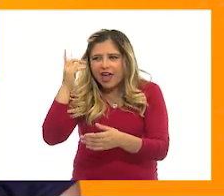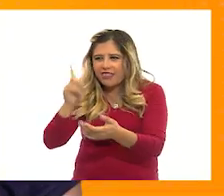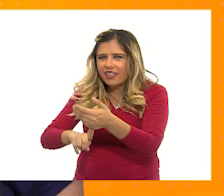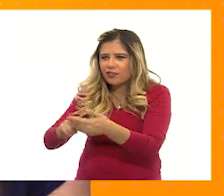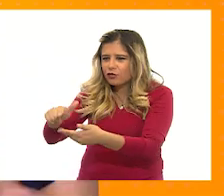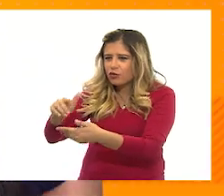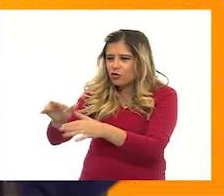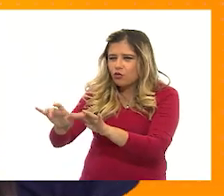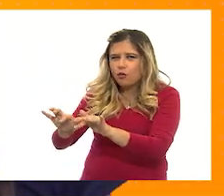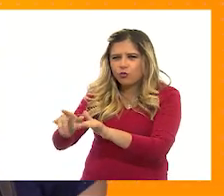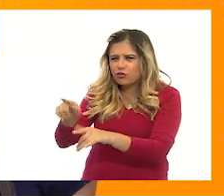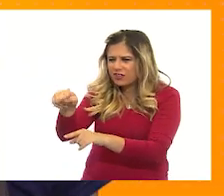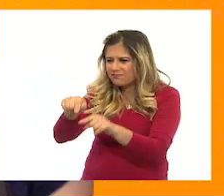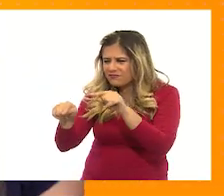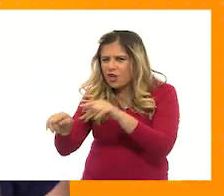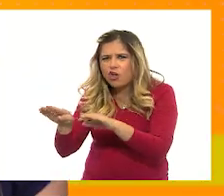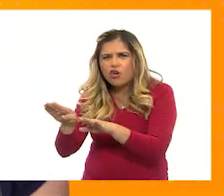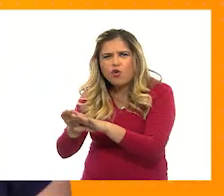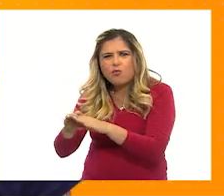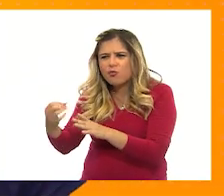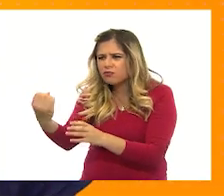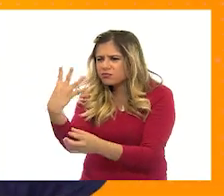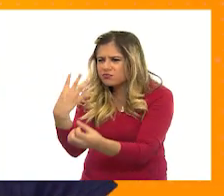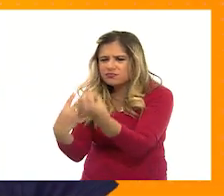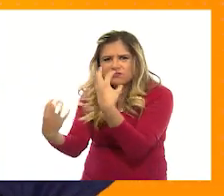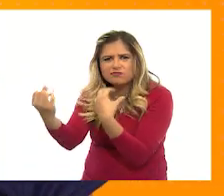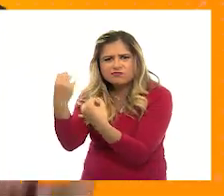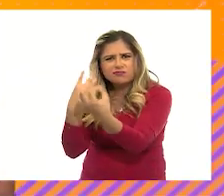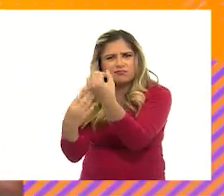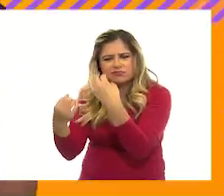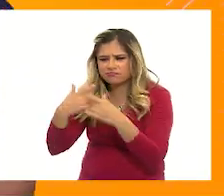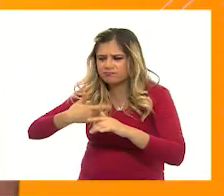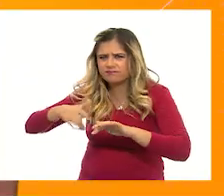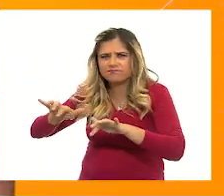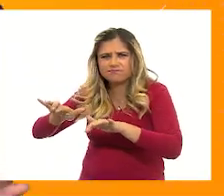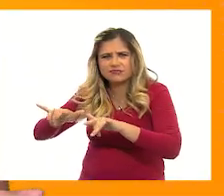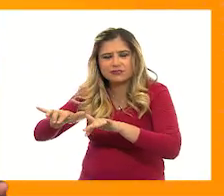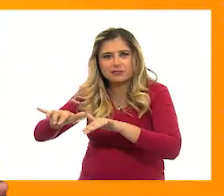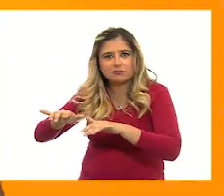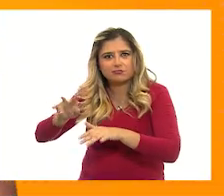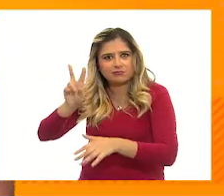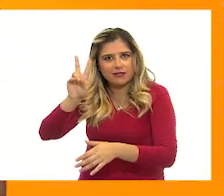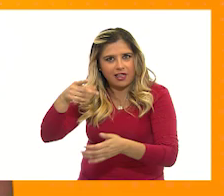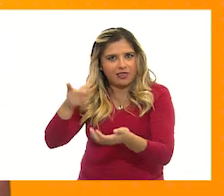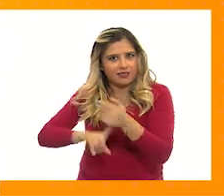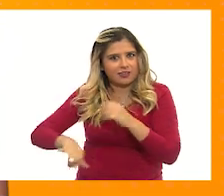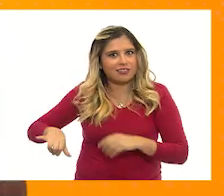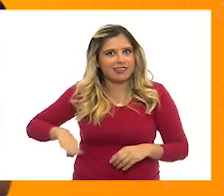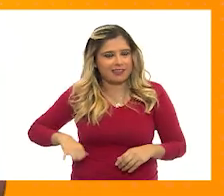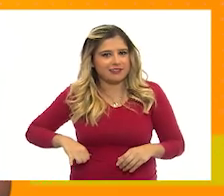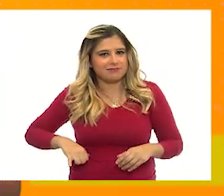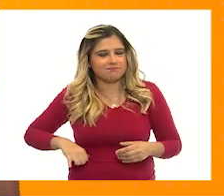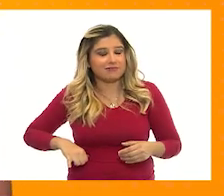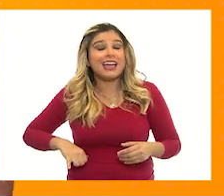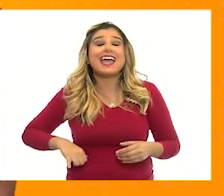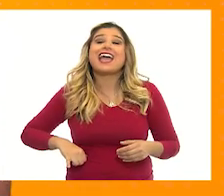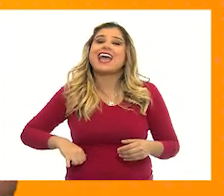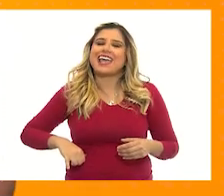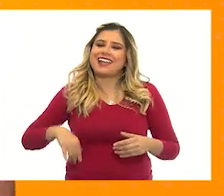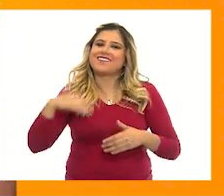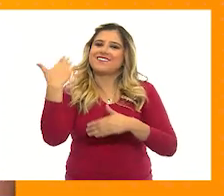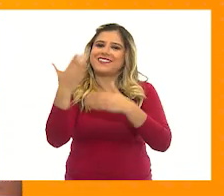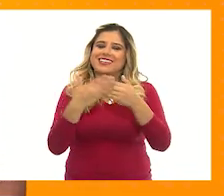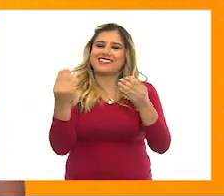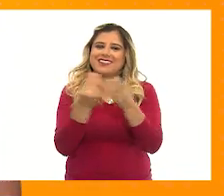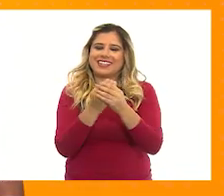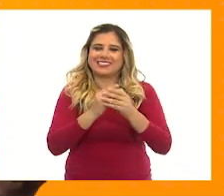computadora? ¿Cómo interpretan nuestras indicaciones? Suena interesante, ¿cierto? Entonces, no se pierdan la